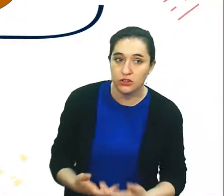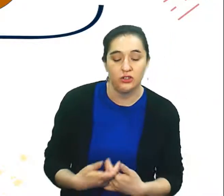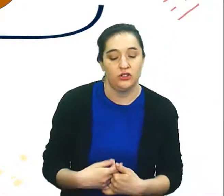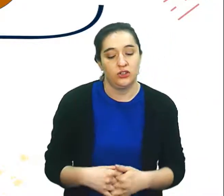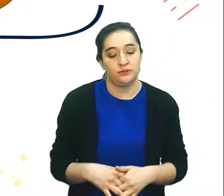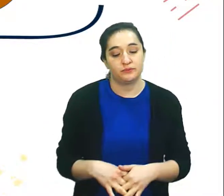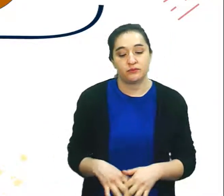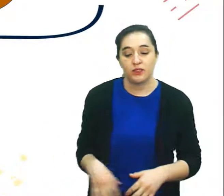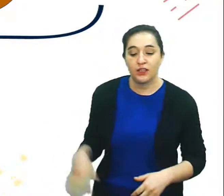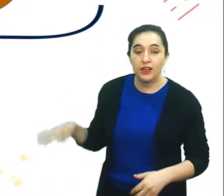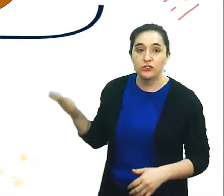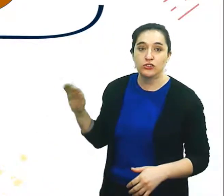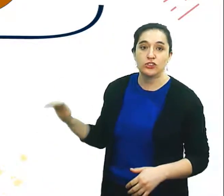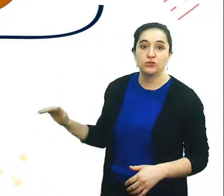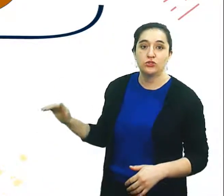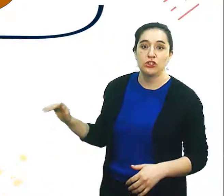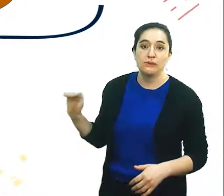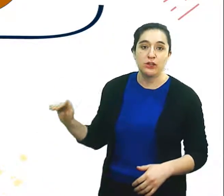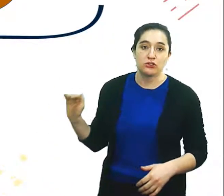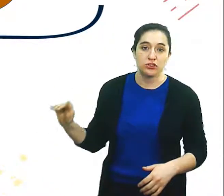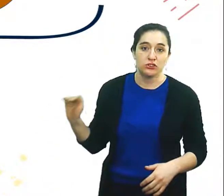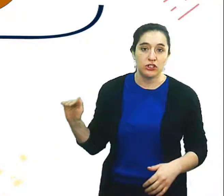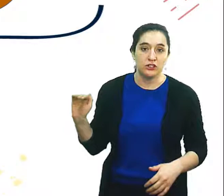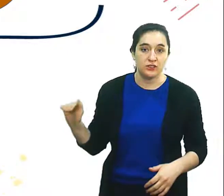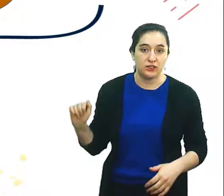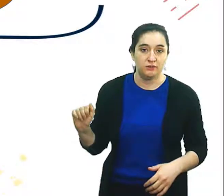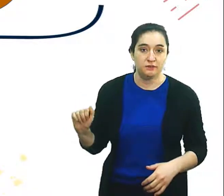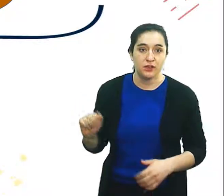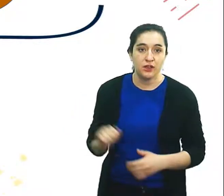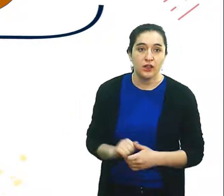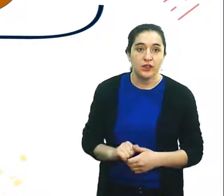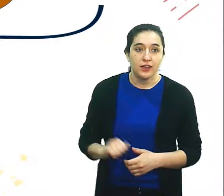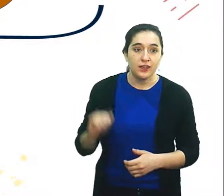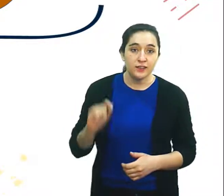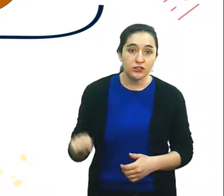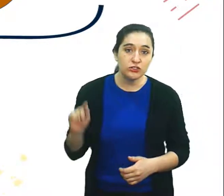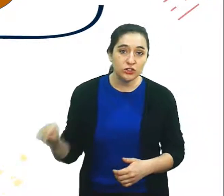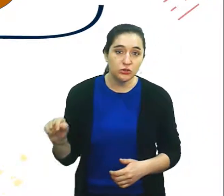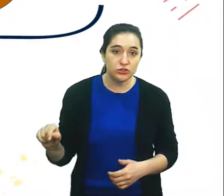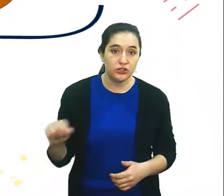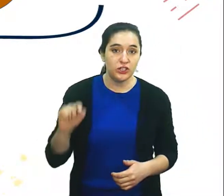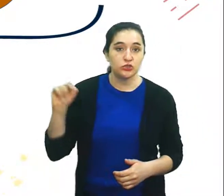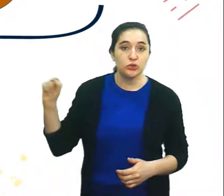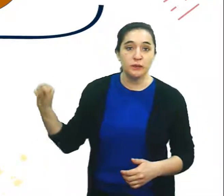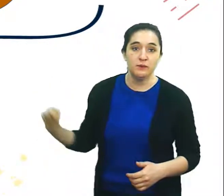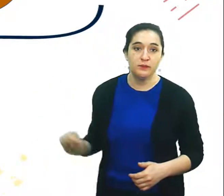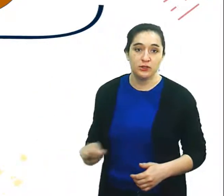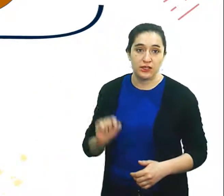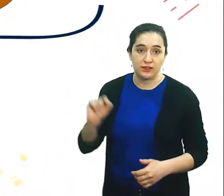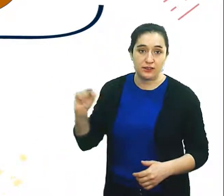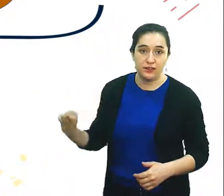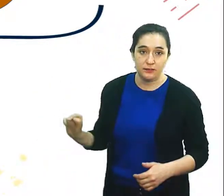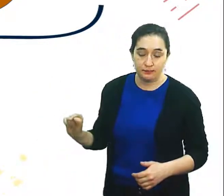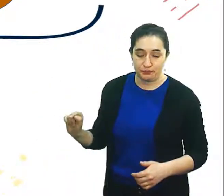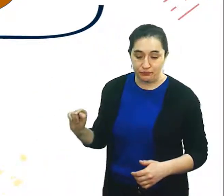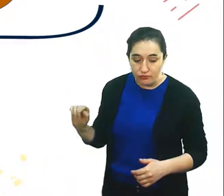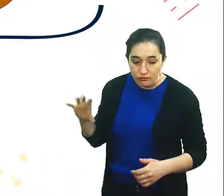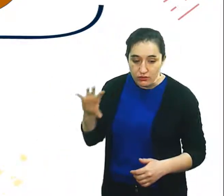tenido, que es la Constitución de 1833. Esta constitución es súper